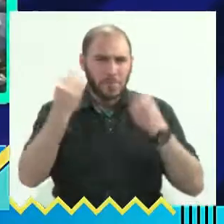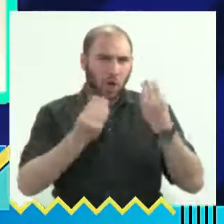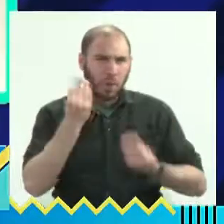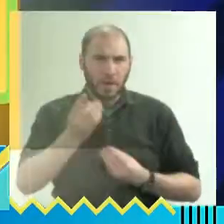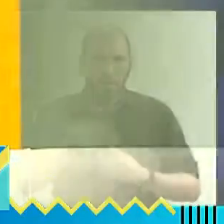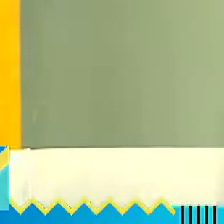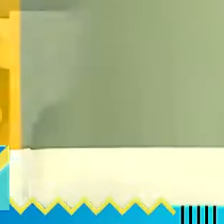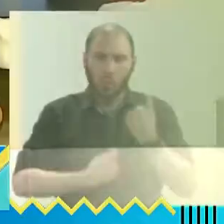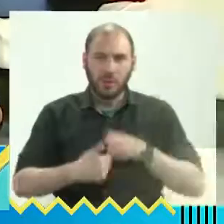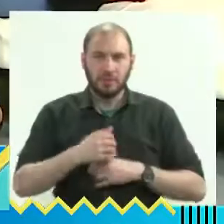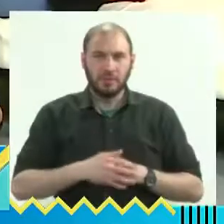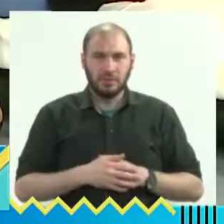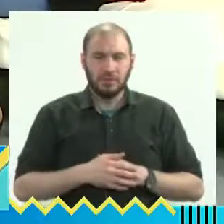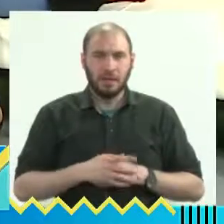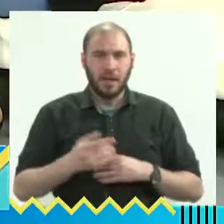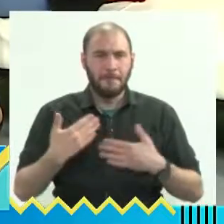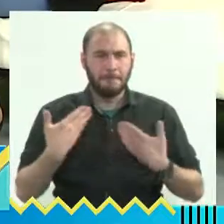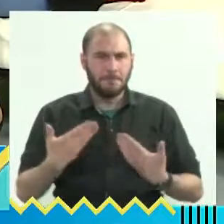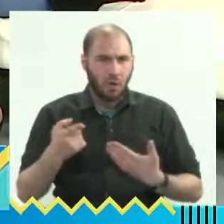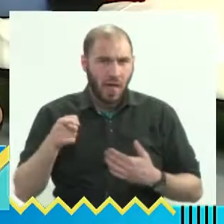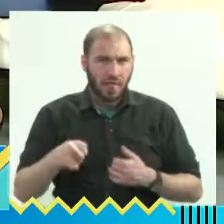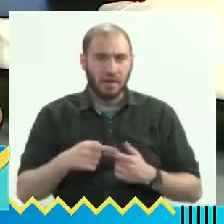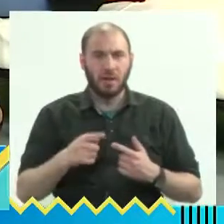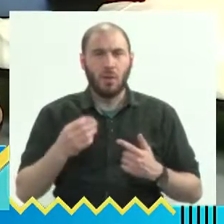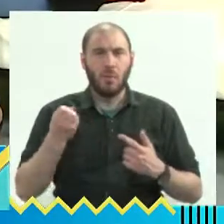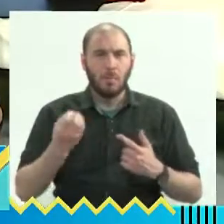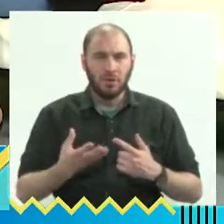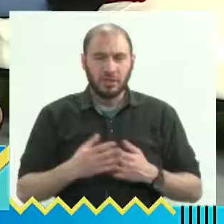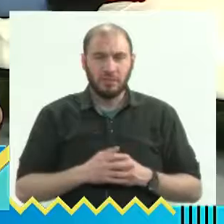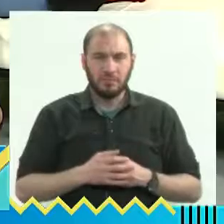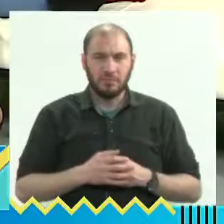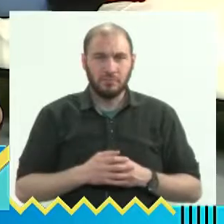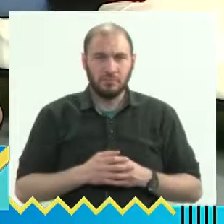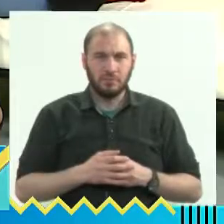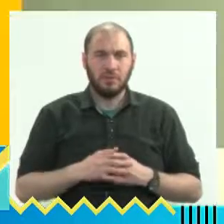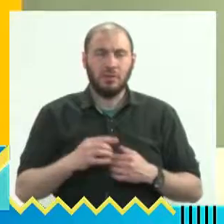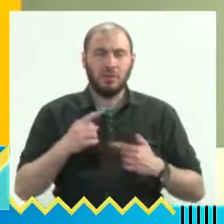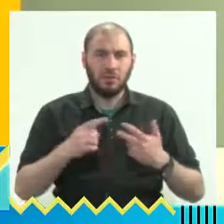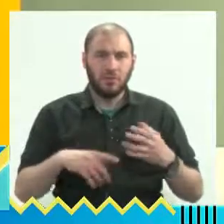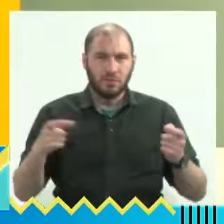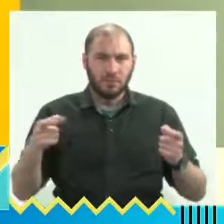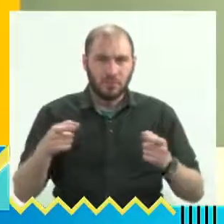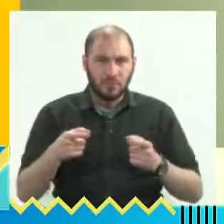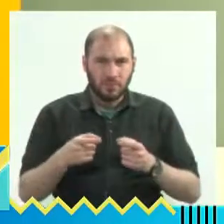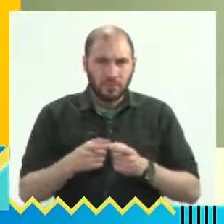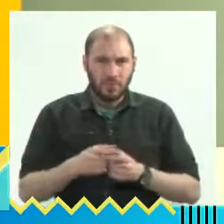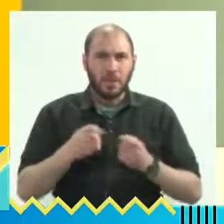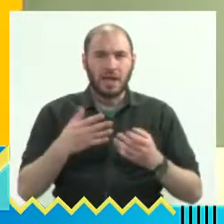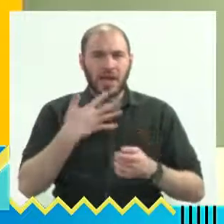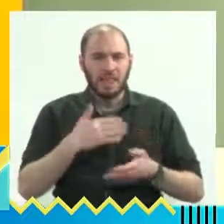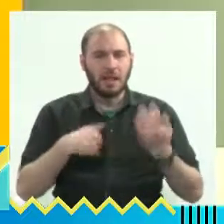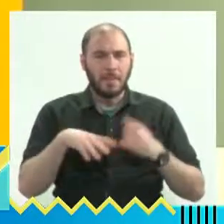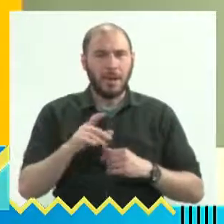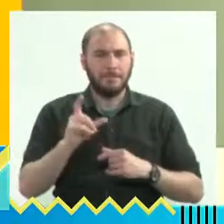que nos manifestaban, la capacidad, el por qué, todo eso cada vez se reducía menos porque se entendía más